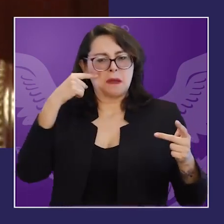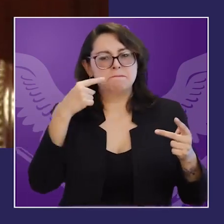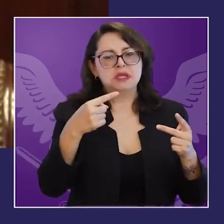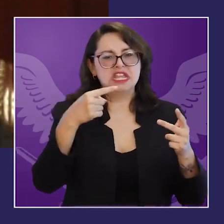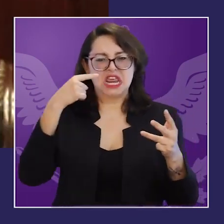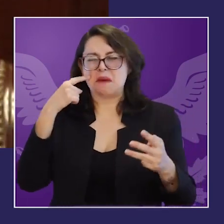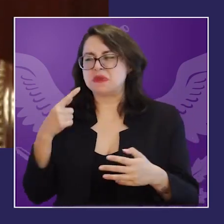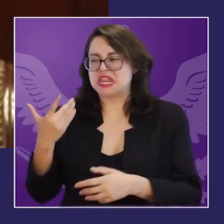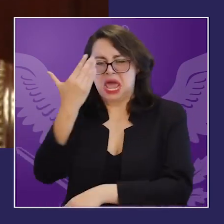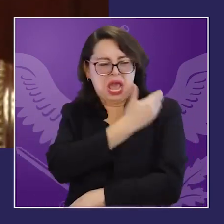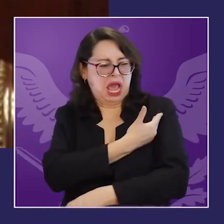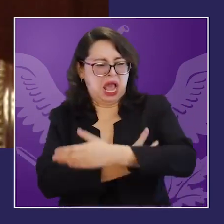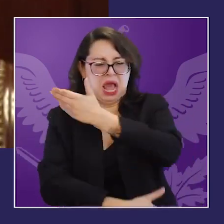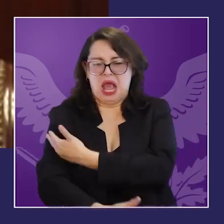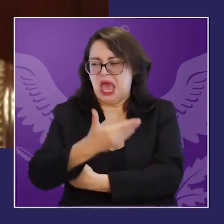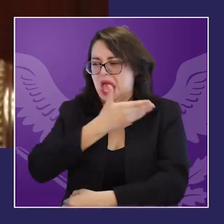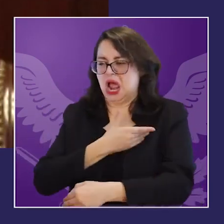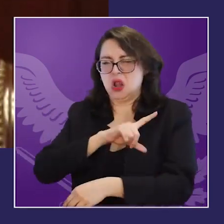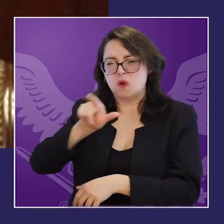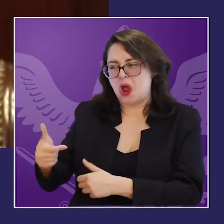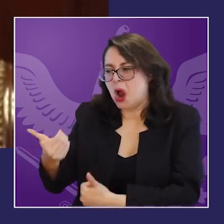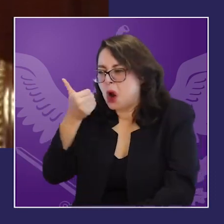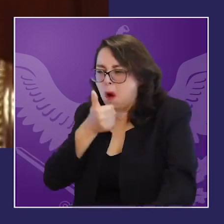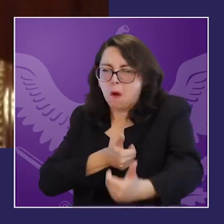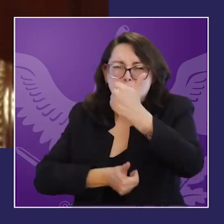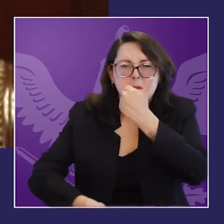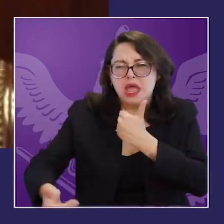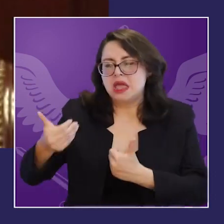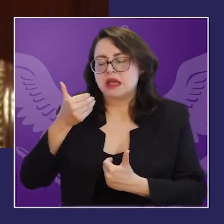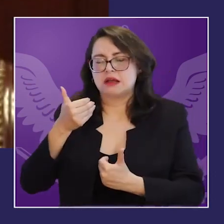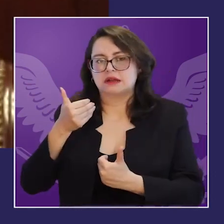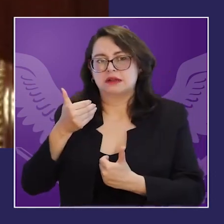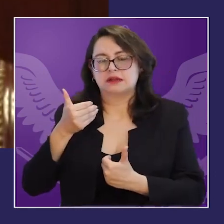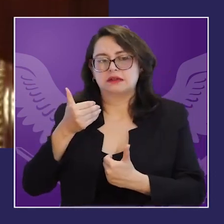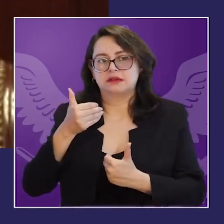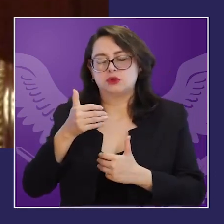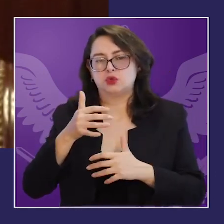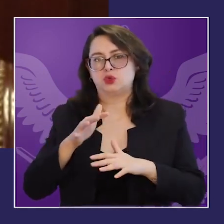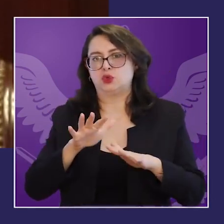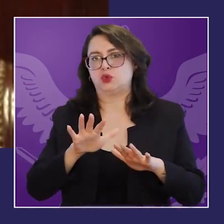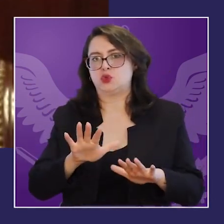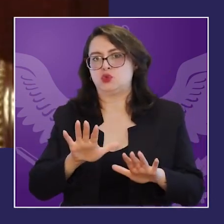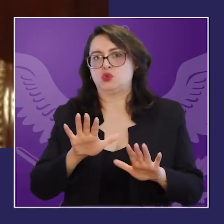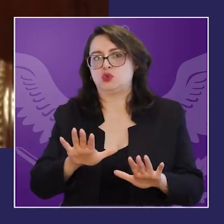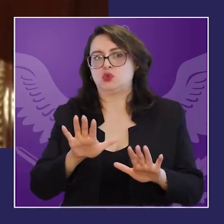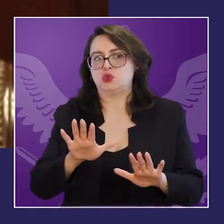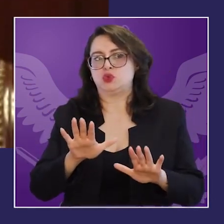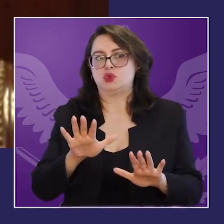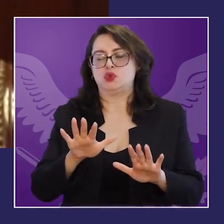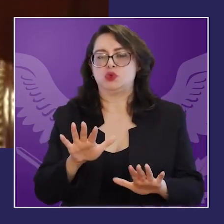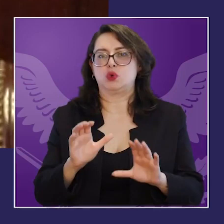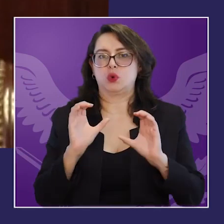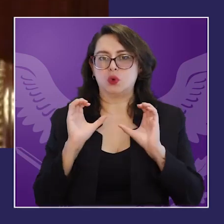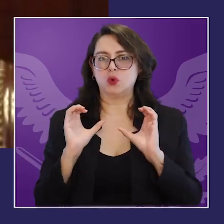se la comió y todas esas cosas, es muy riesgoso para las generaciones posteriores y para otros tipos penales que consideramos